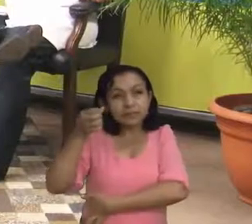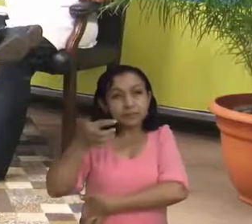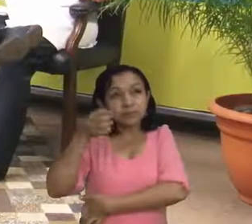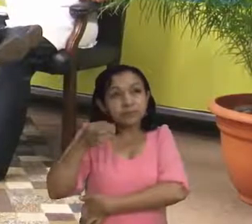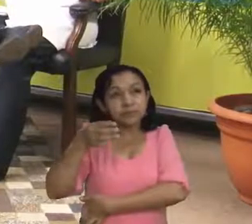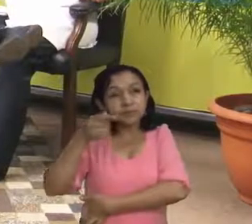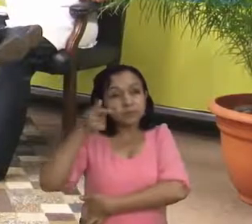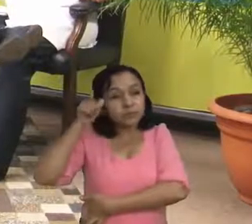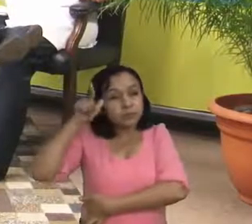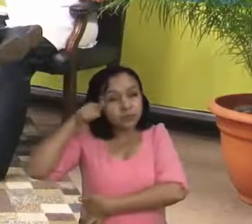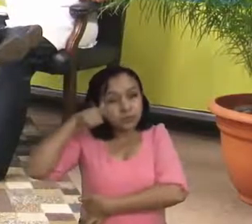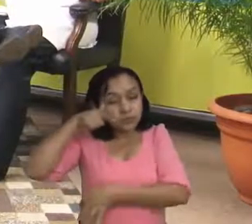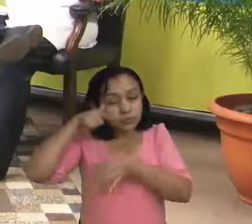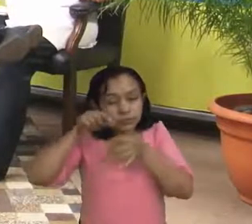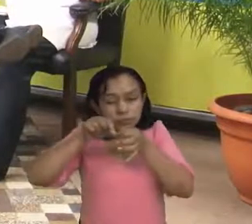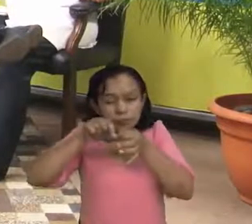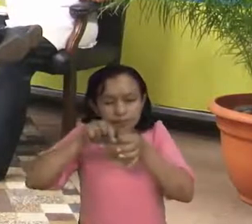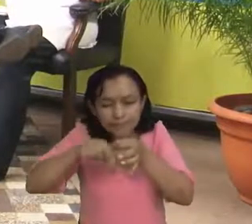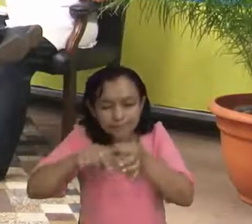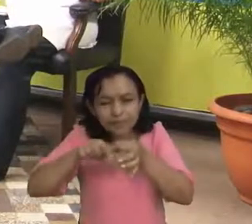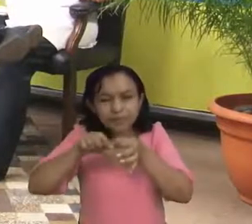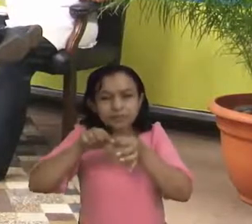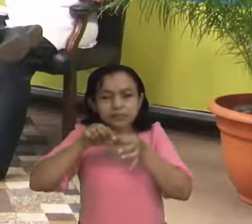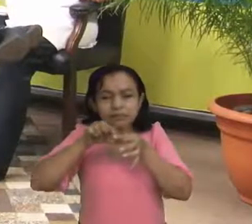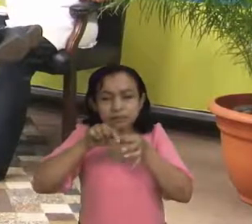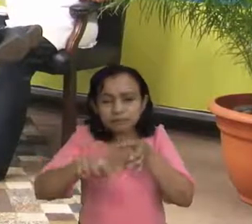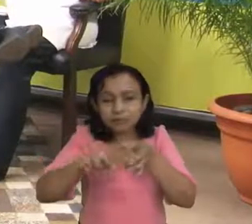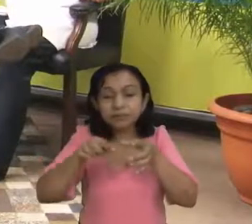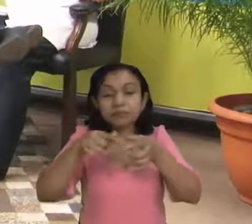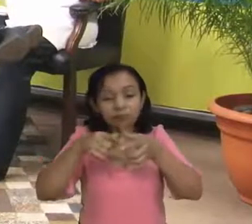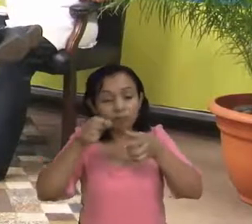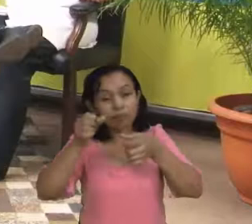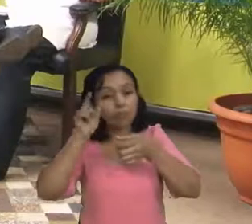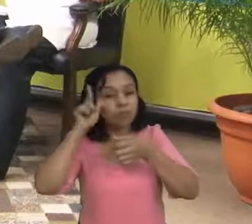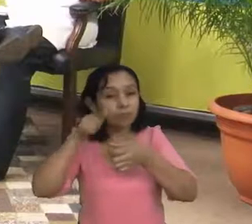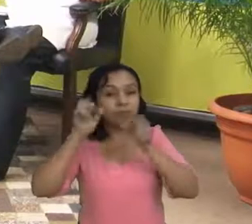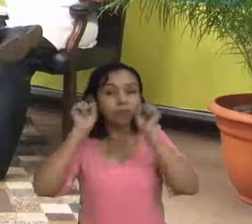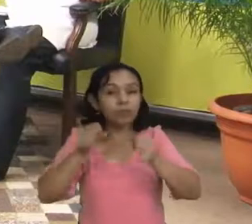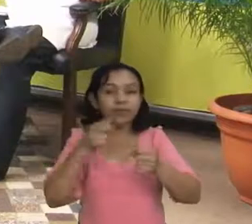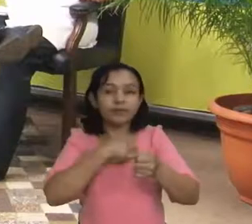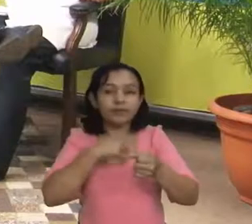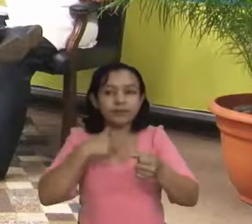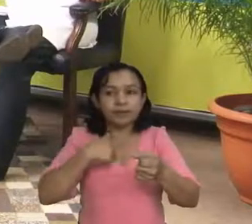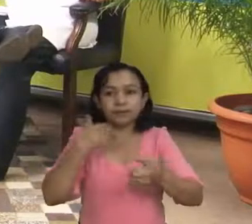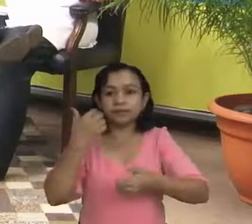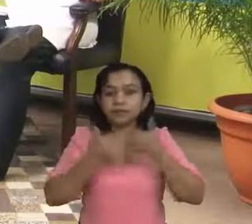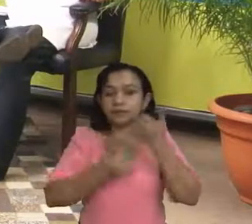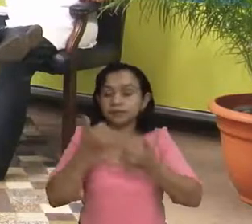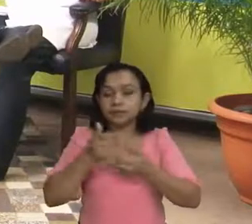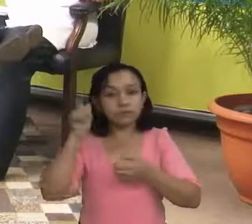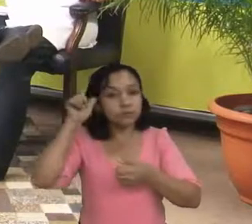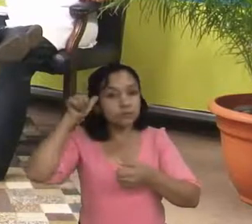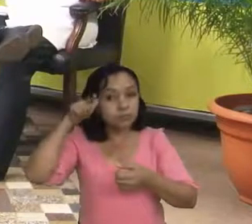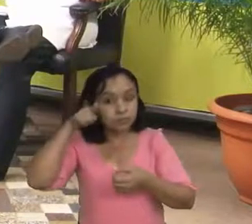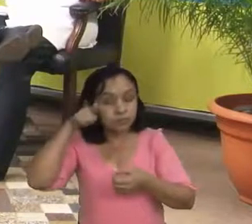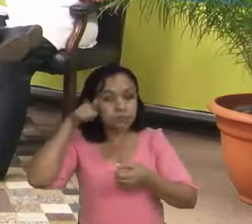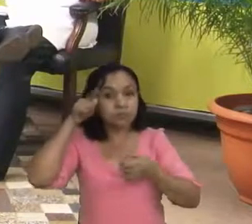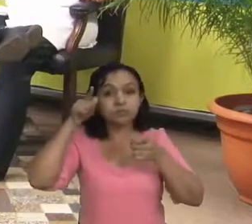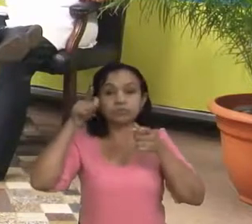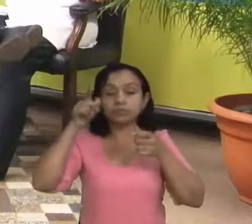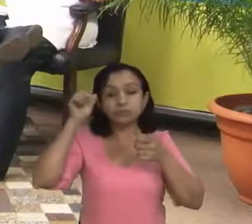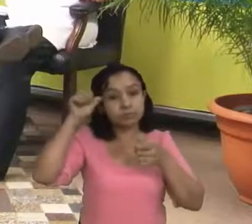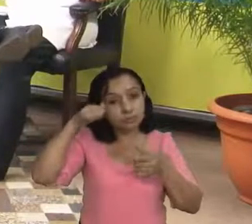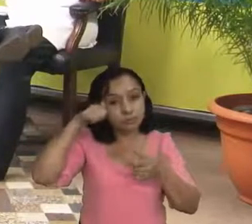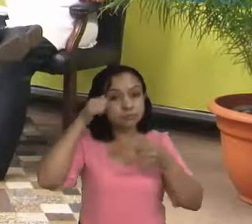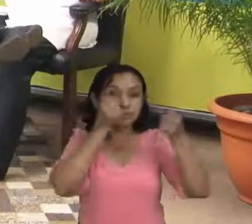través de las vías urinarias y ocasionar lesiones. Y estas lesiones pueden ocasionar estrecheces en las vías urinarias, ocasionando